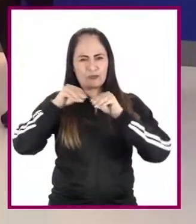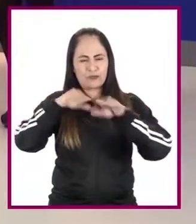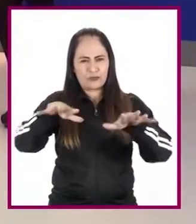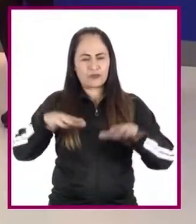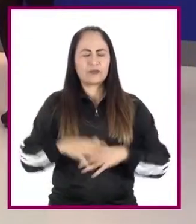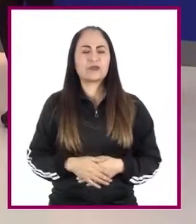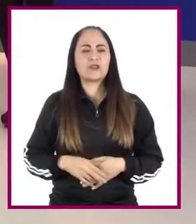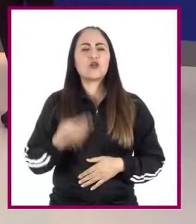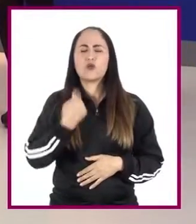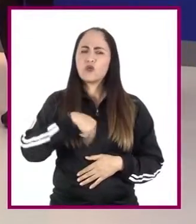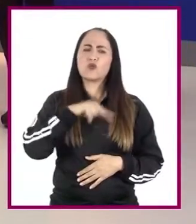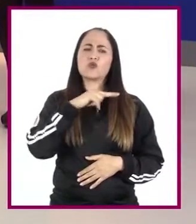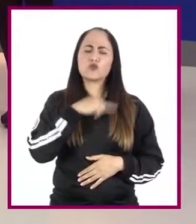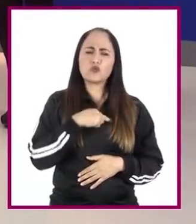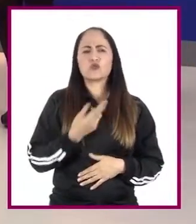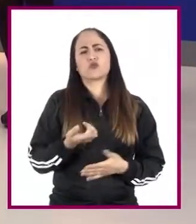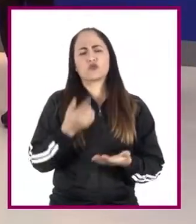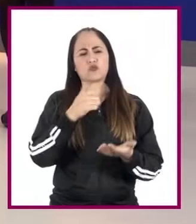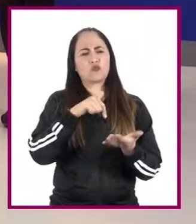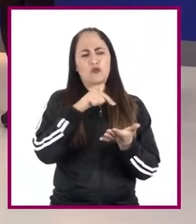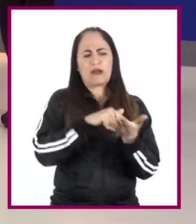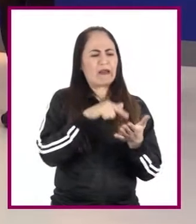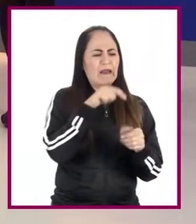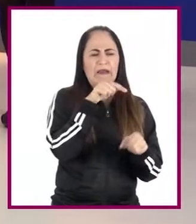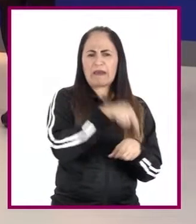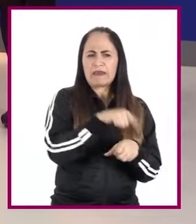diario laboramos pueden sonar así de variados.